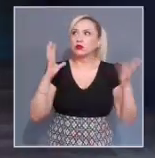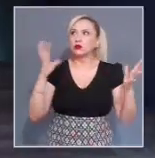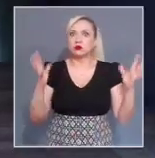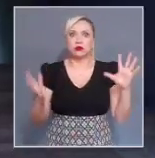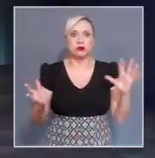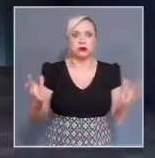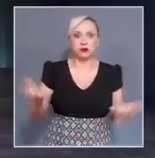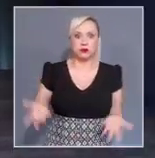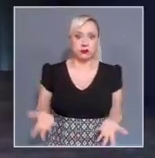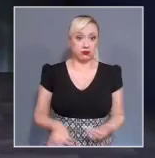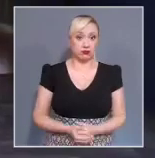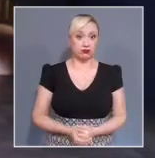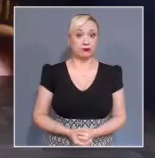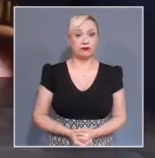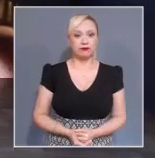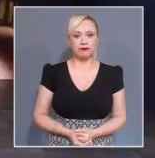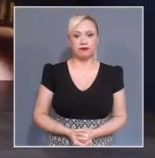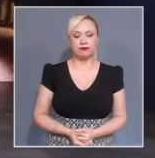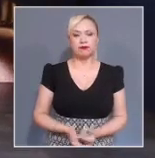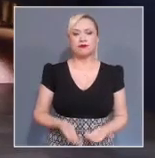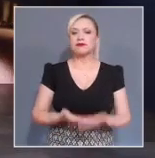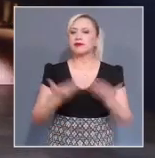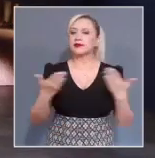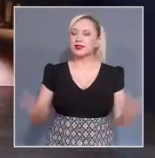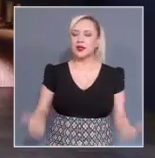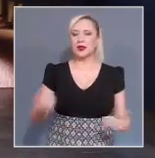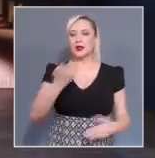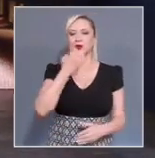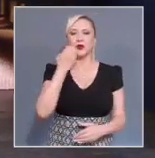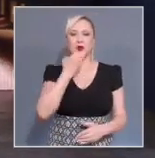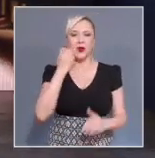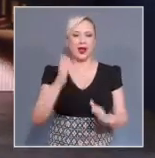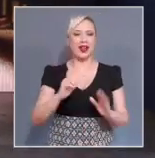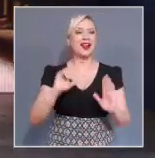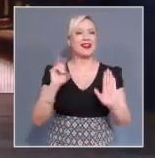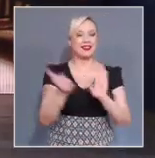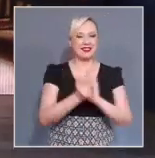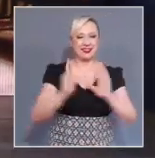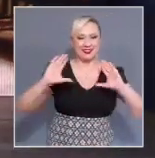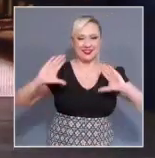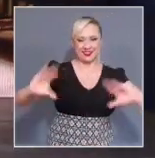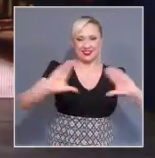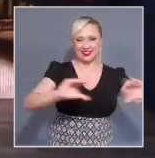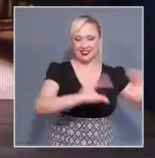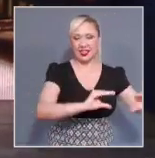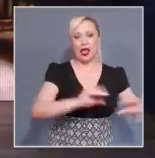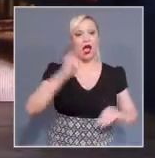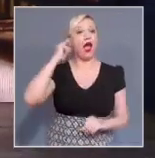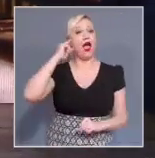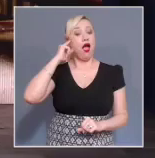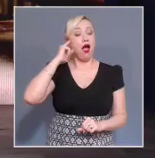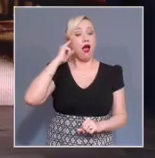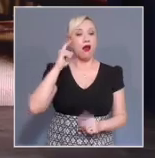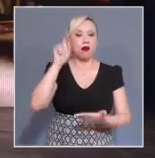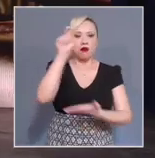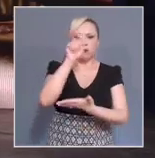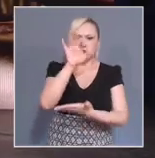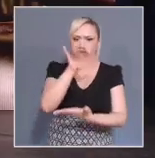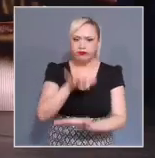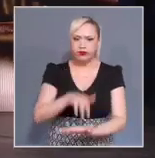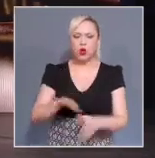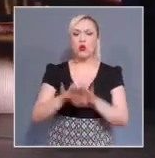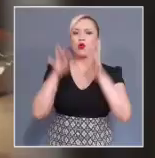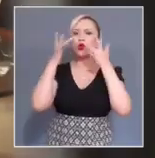Y en la Escuela Federal de Formación Judicial se abordaron temas relacionados con el escrito de renuncia, salarios caídos y laudo